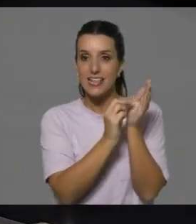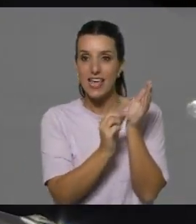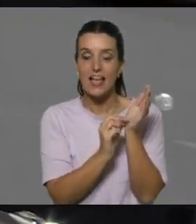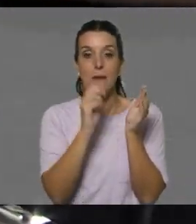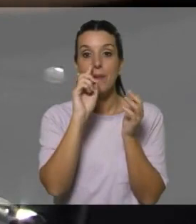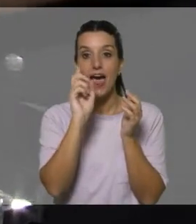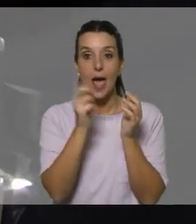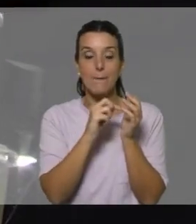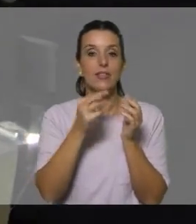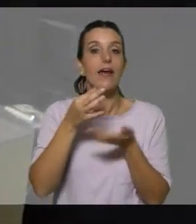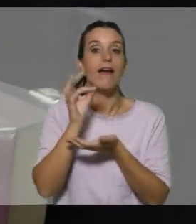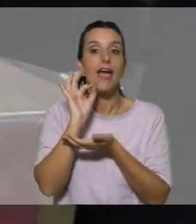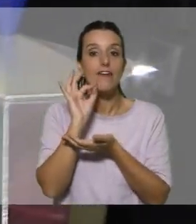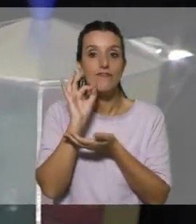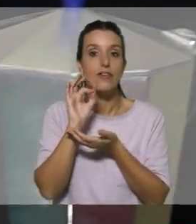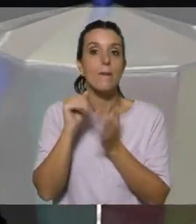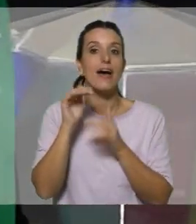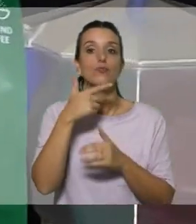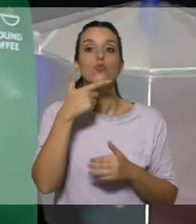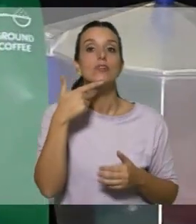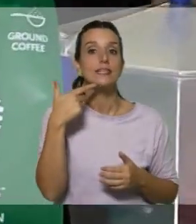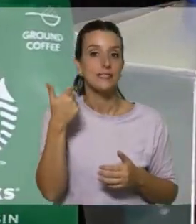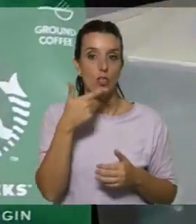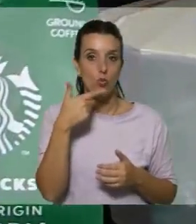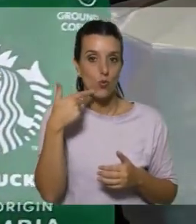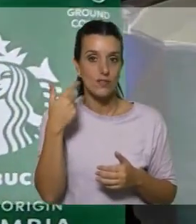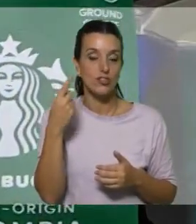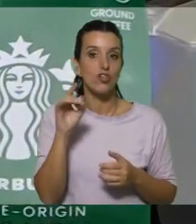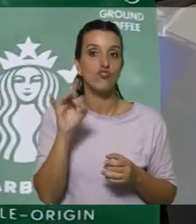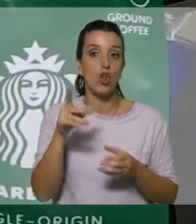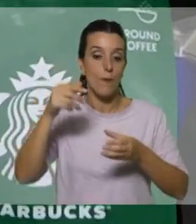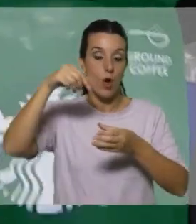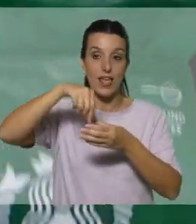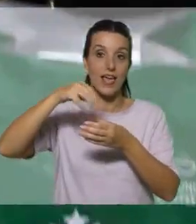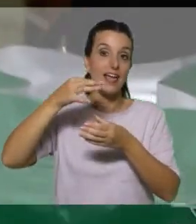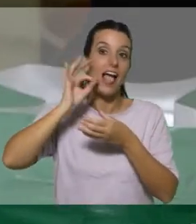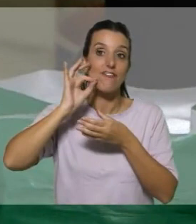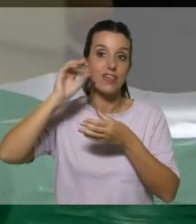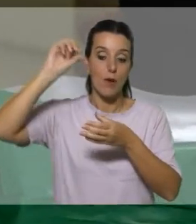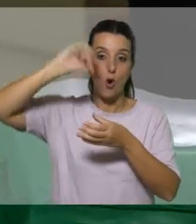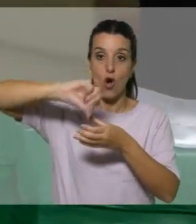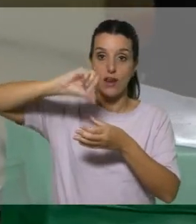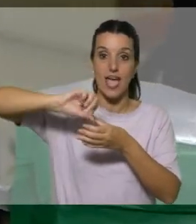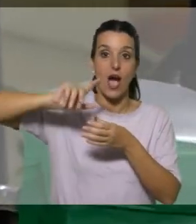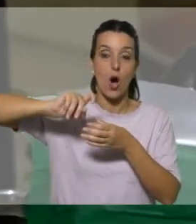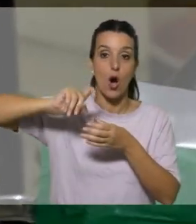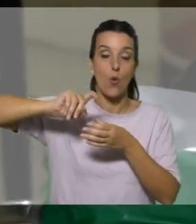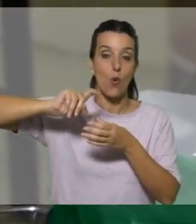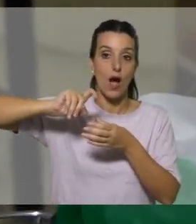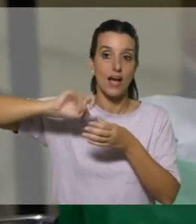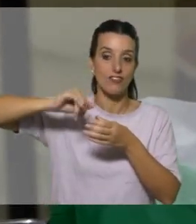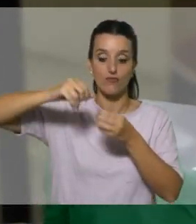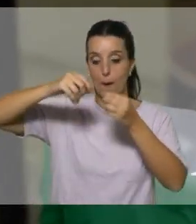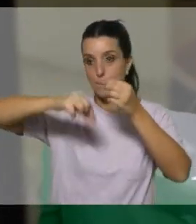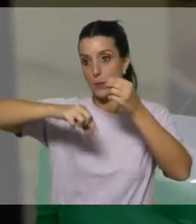más rápida y sacas un café más dulce todavía. Entonces simplemente lo que vas a hacer es filtrar, agregarle agua.